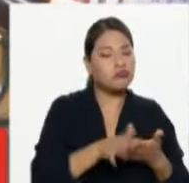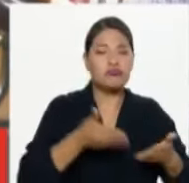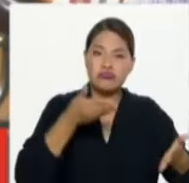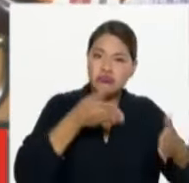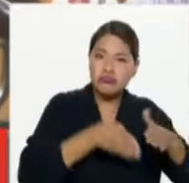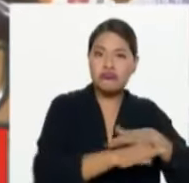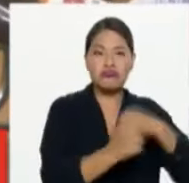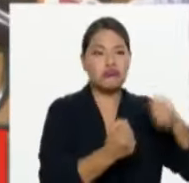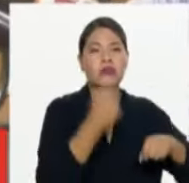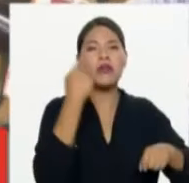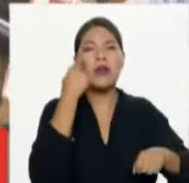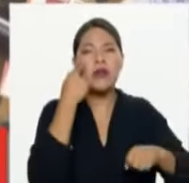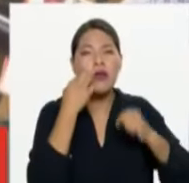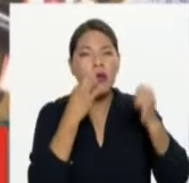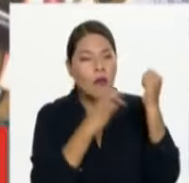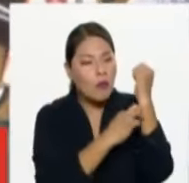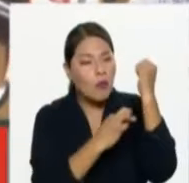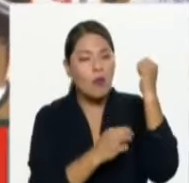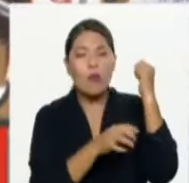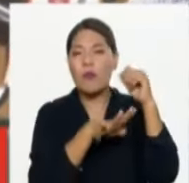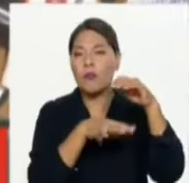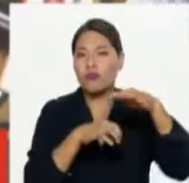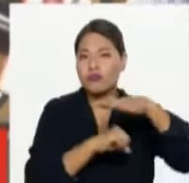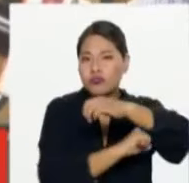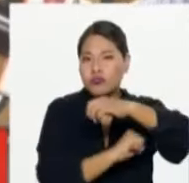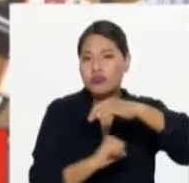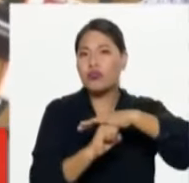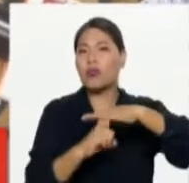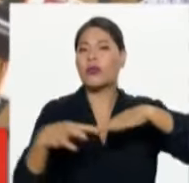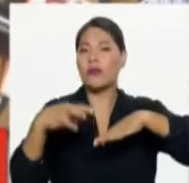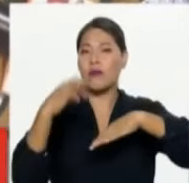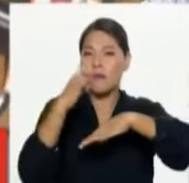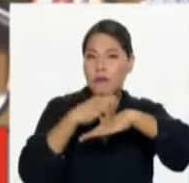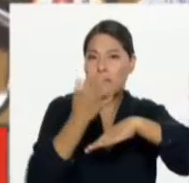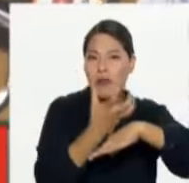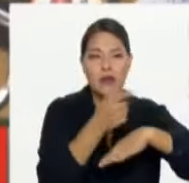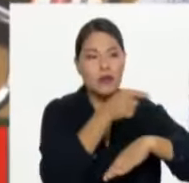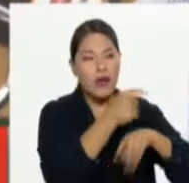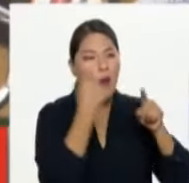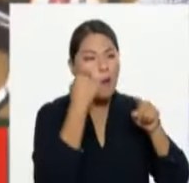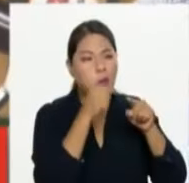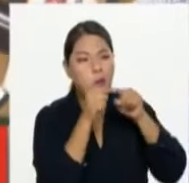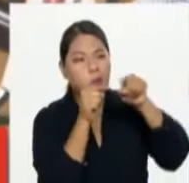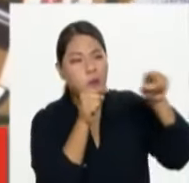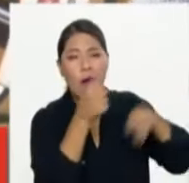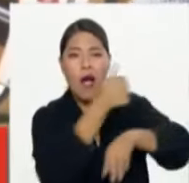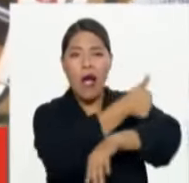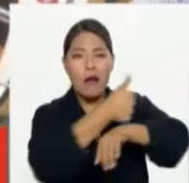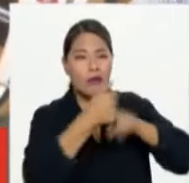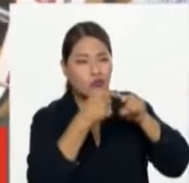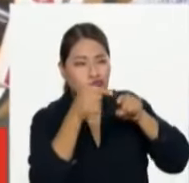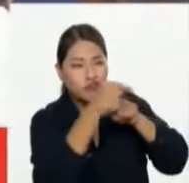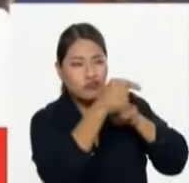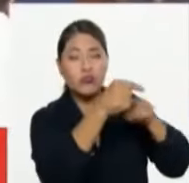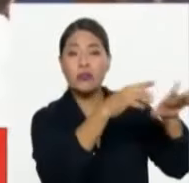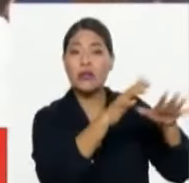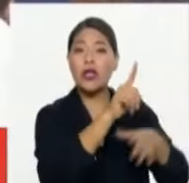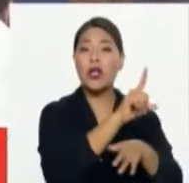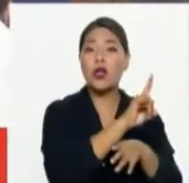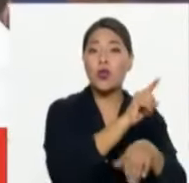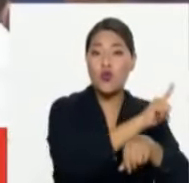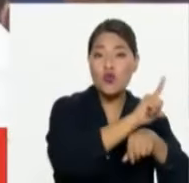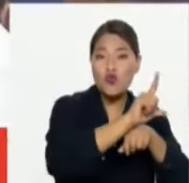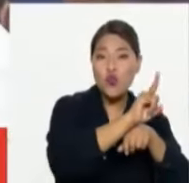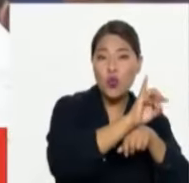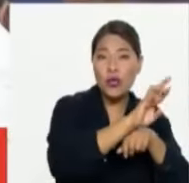¿Quién vive en Puente Piedra? ¿Quién vive pues en Ancón? ¿Quién vive en Santa Rosa? ¿No? ¿Quién vive también en Pachacámac? ¿Y quién vive en Lurín?